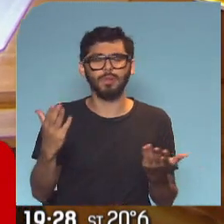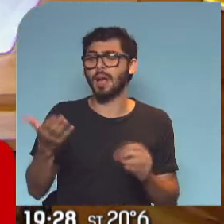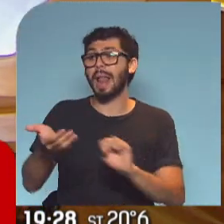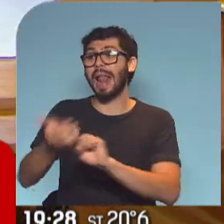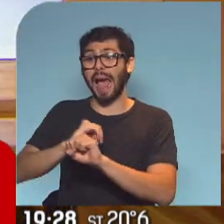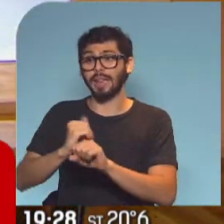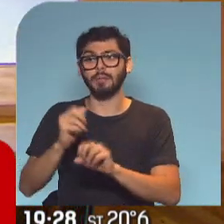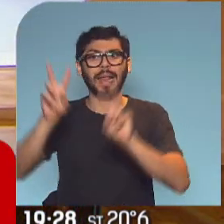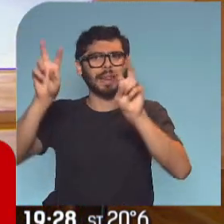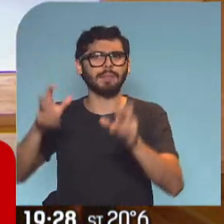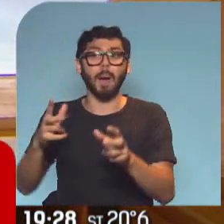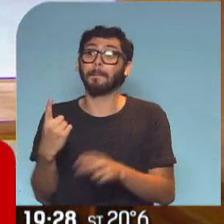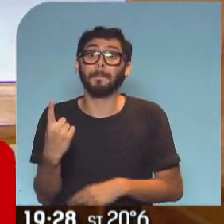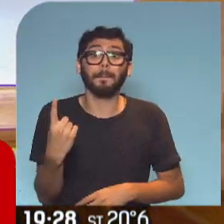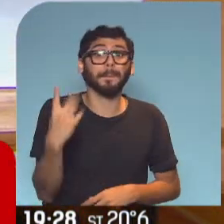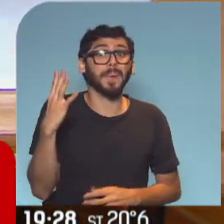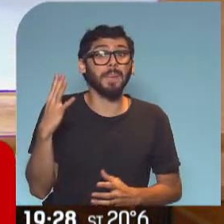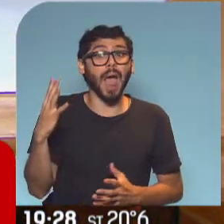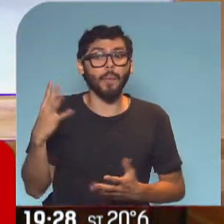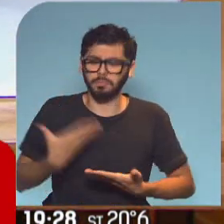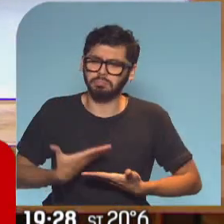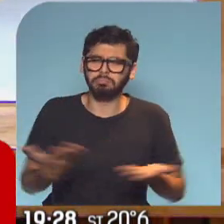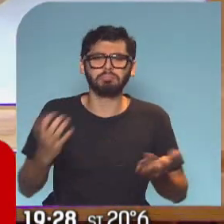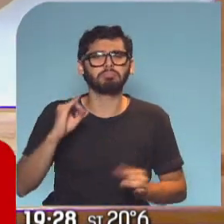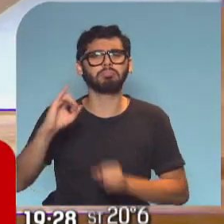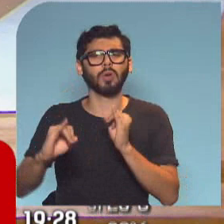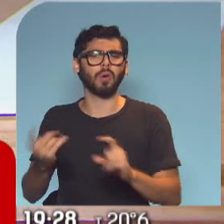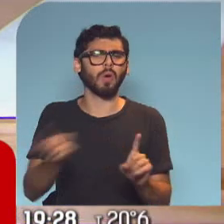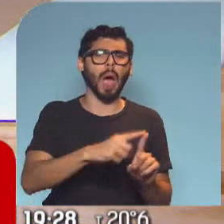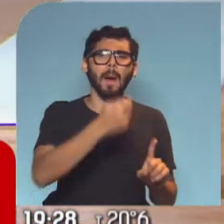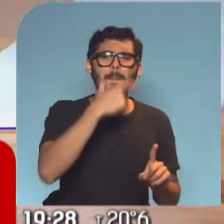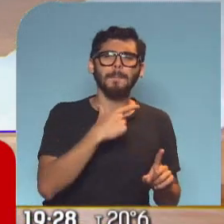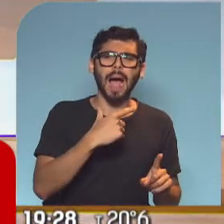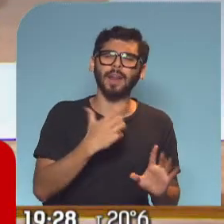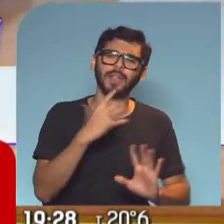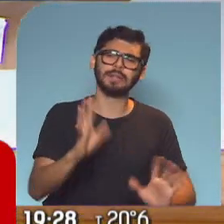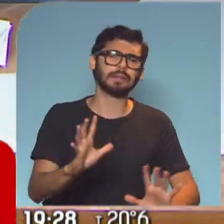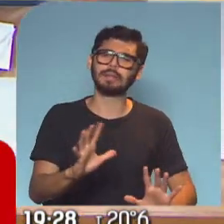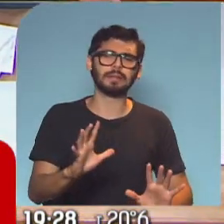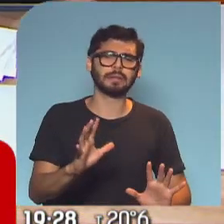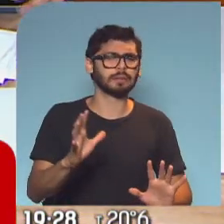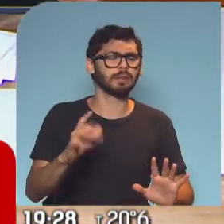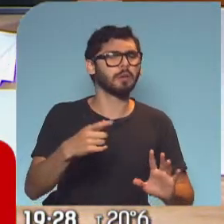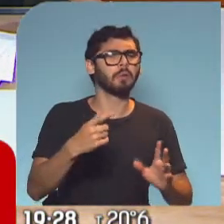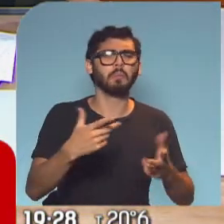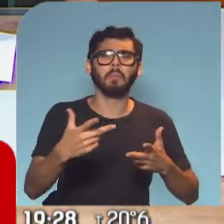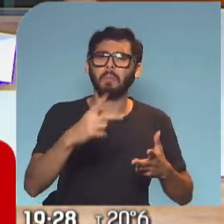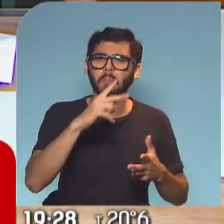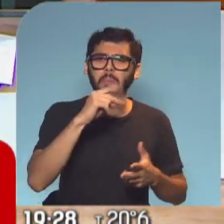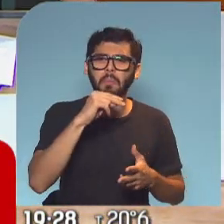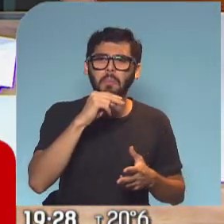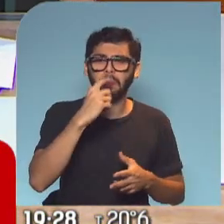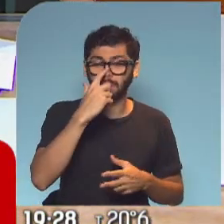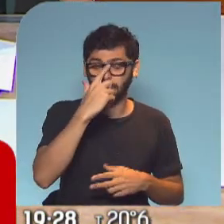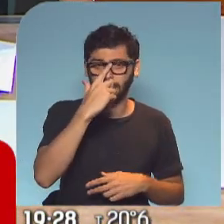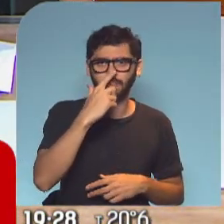decidió hablar sobre este tema por primera vez, ¿no? Abiertamente, mientras que Mauricio Macri decía, todavía no tuvo ninguna definición.